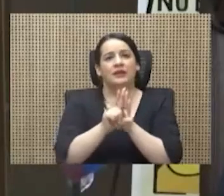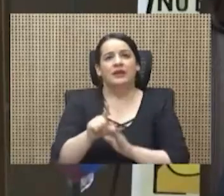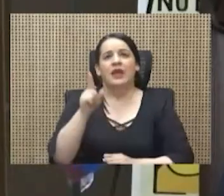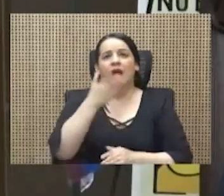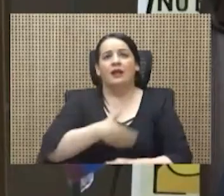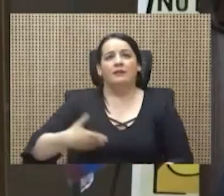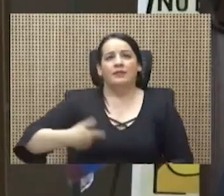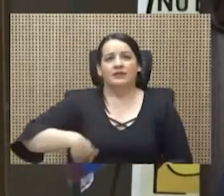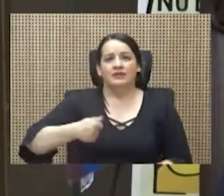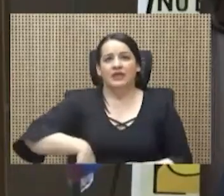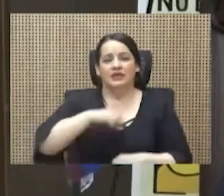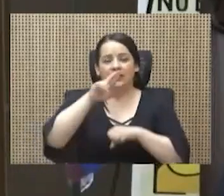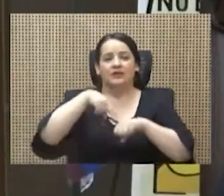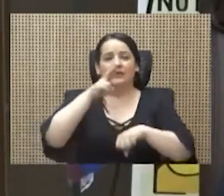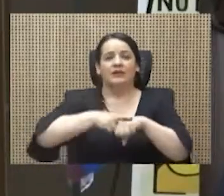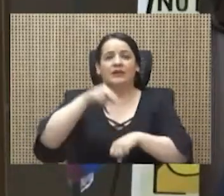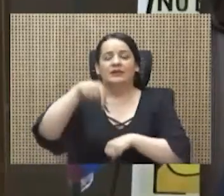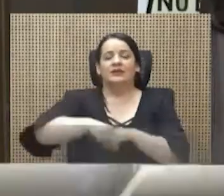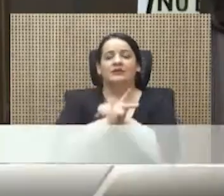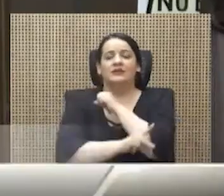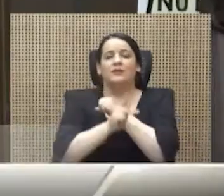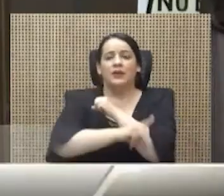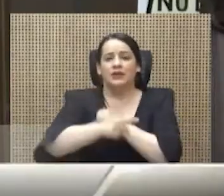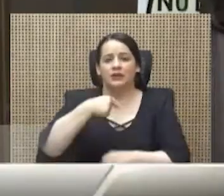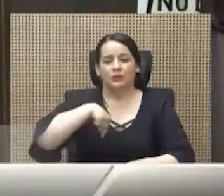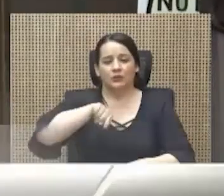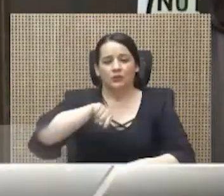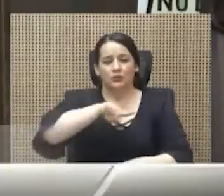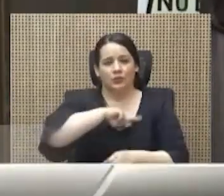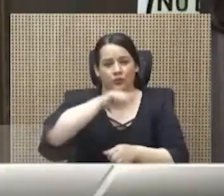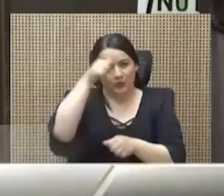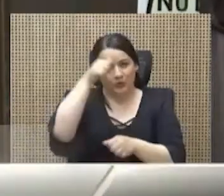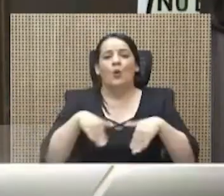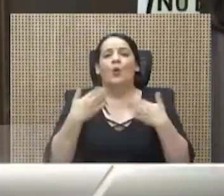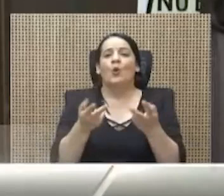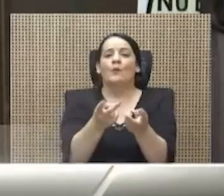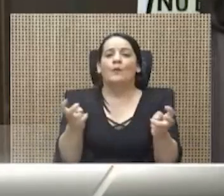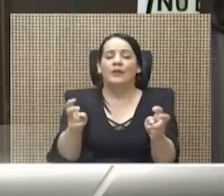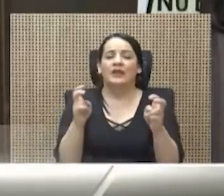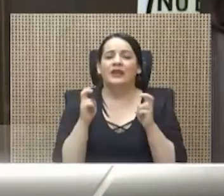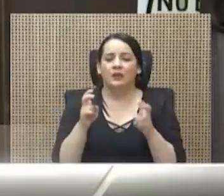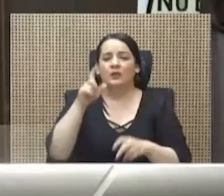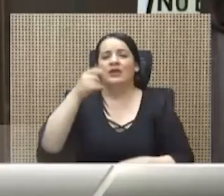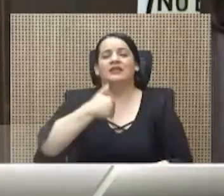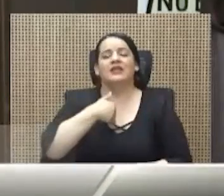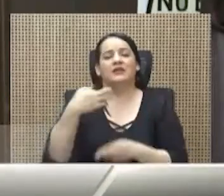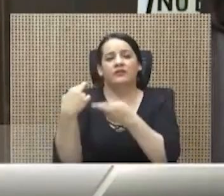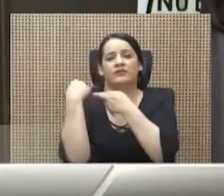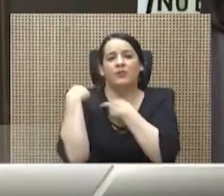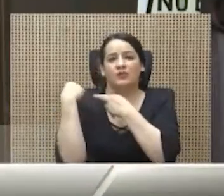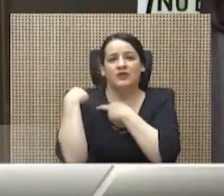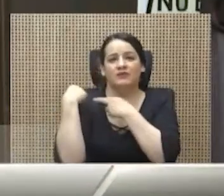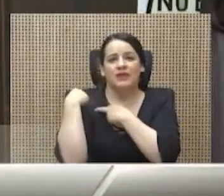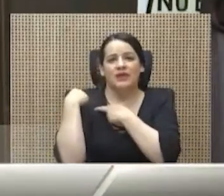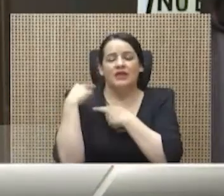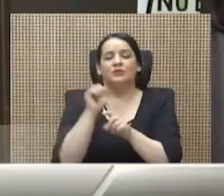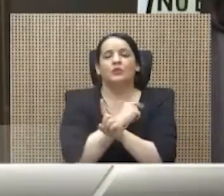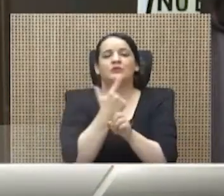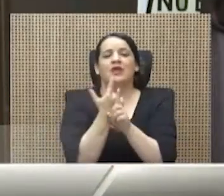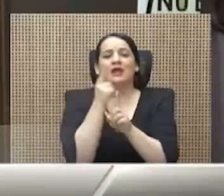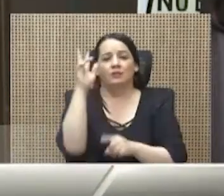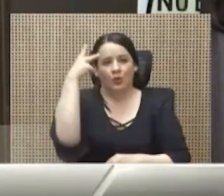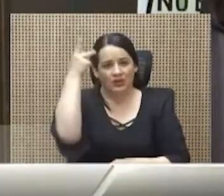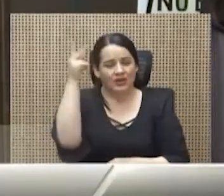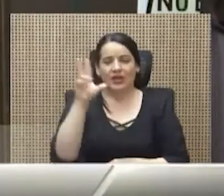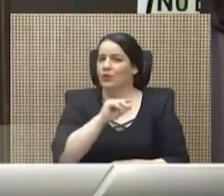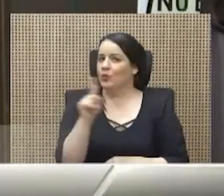al presidente de la República de este país le recordamos como plenario que tiene la responsabilidad social y política